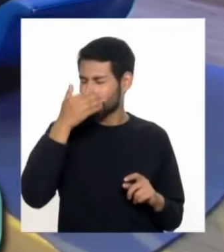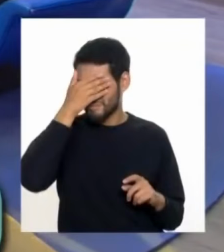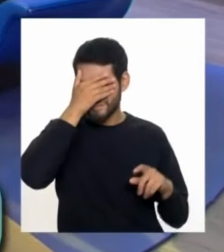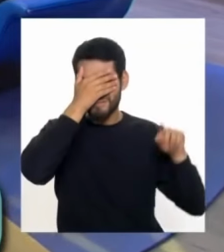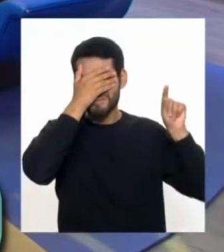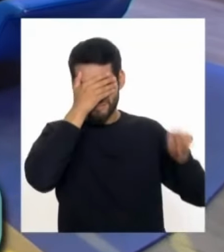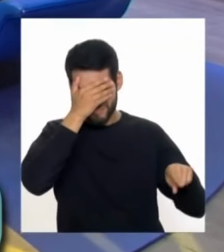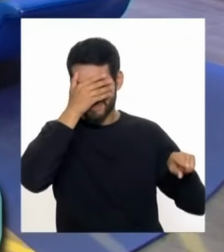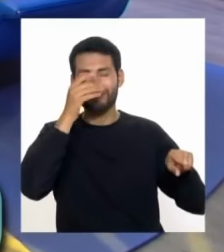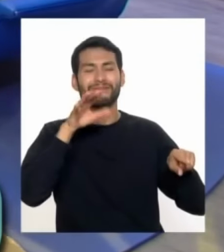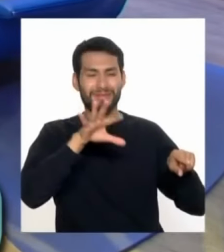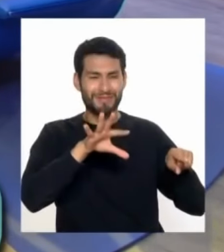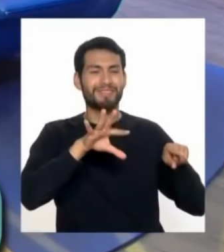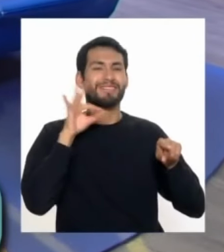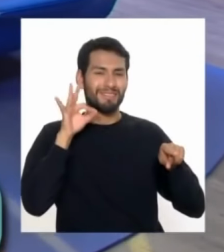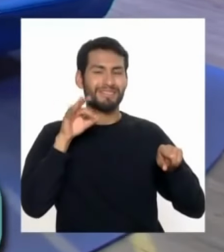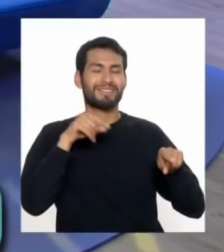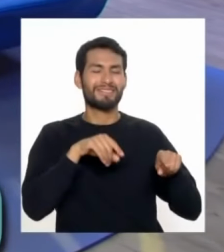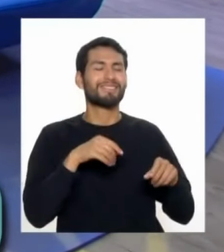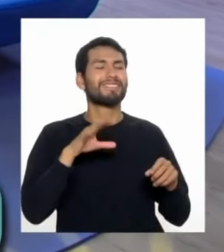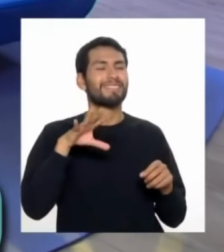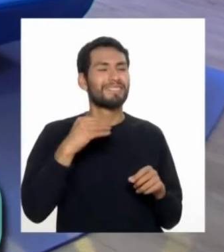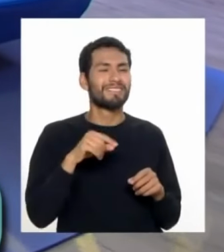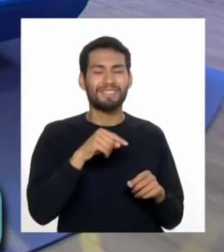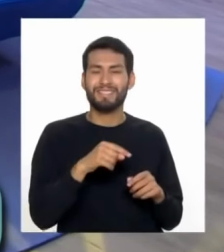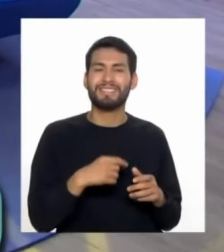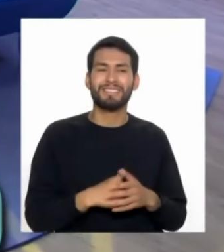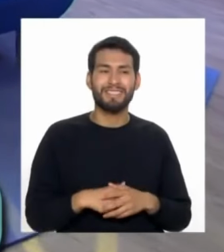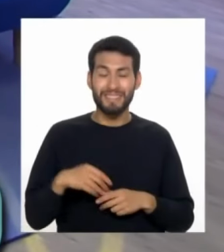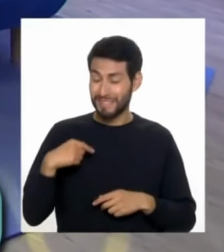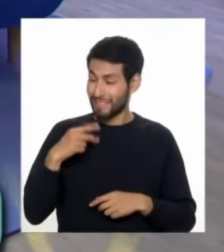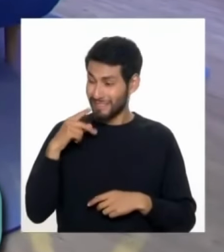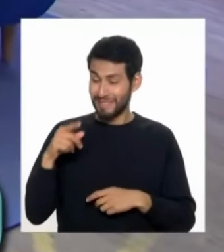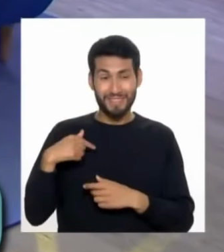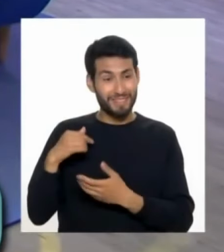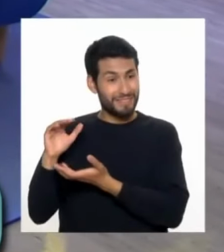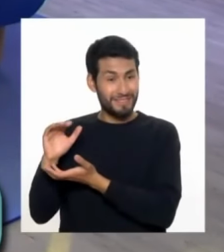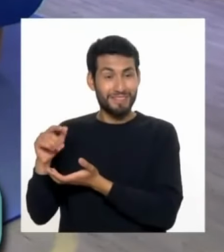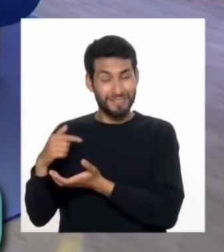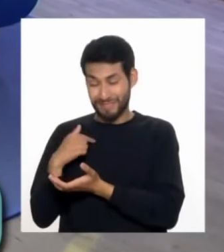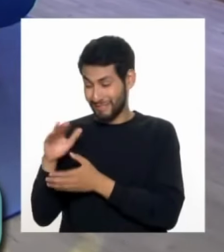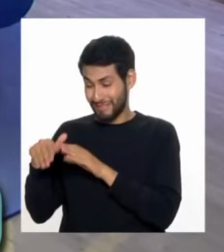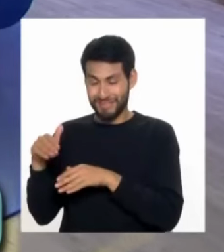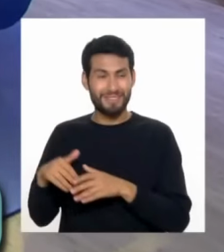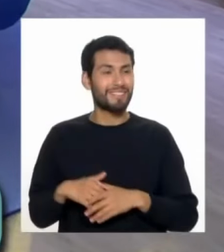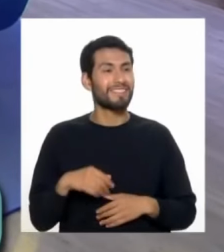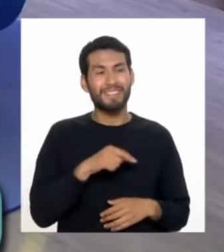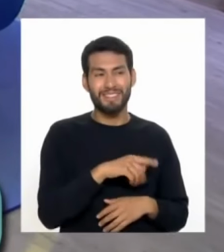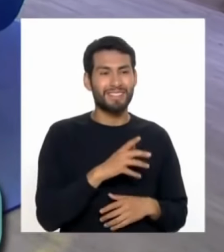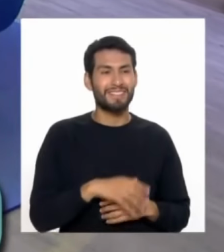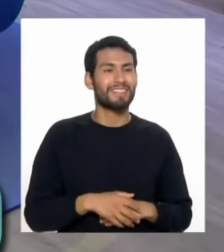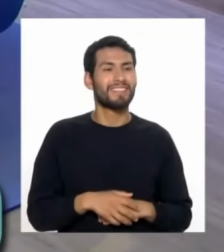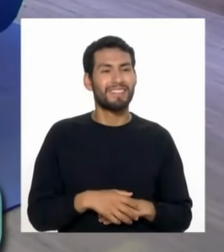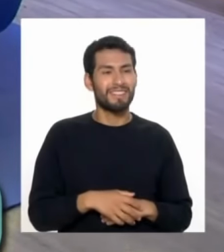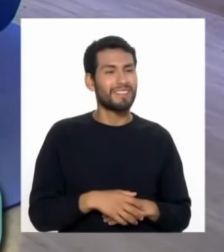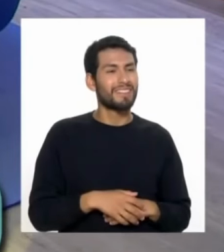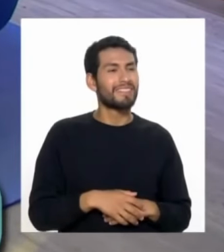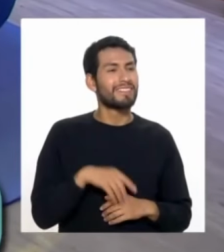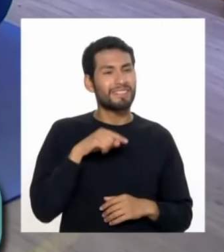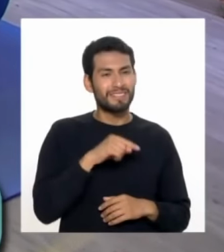es un producto. Producto. Yo tengo acá también mi cajón. Ese también suena. Yo mire, acá lo que estoy percibiendo